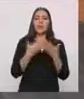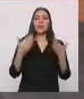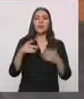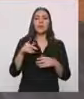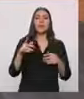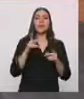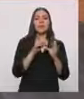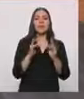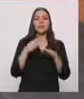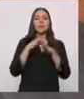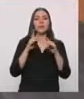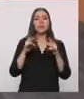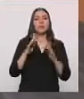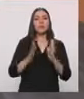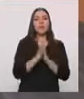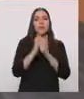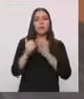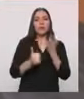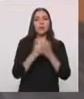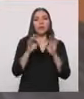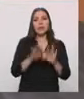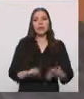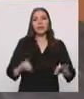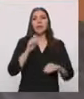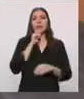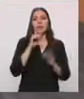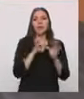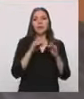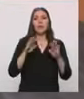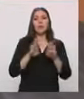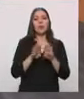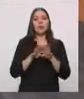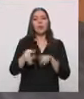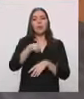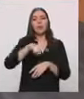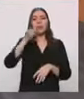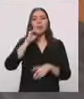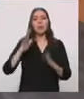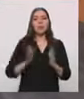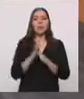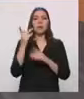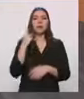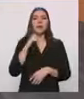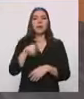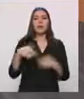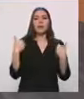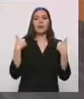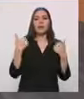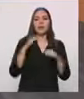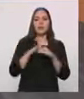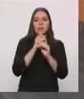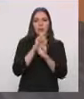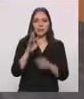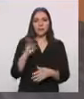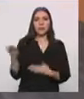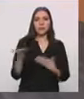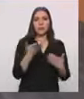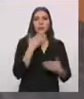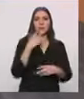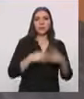ciudadana también hablar de la participación política de las mujeres y visibilizar sobre todo, ¿no? Bienvenido. Mau Huesca, buenos